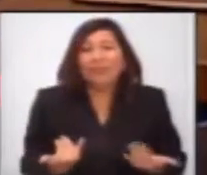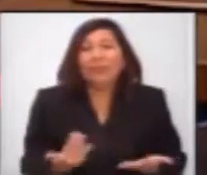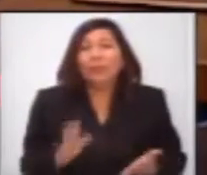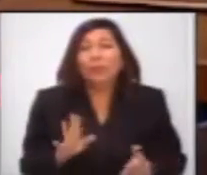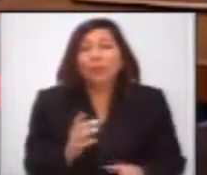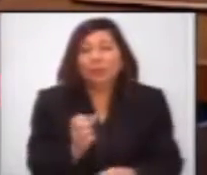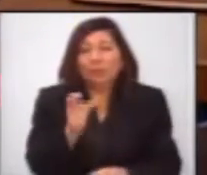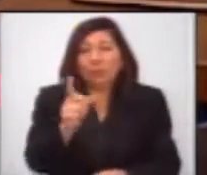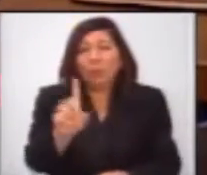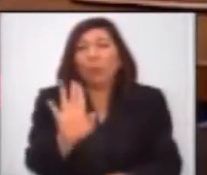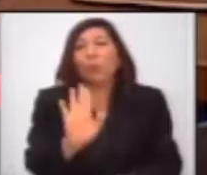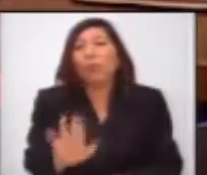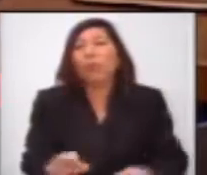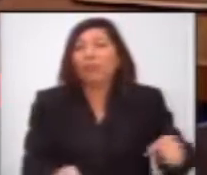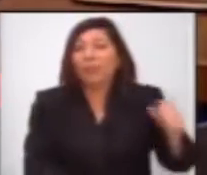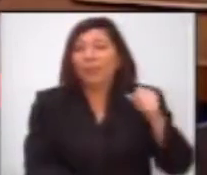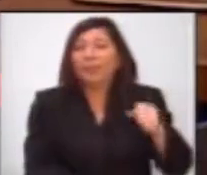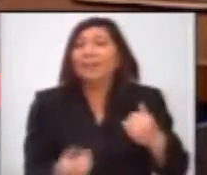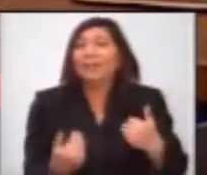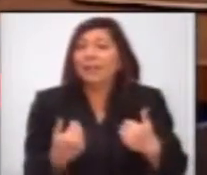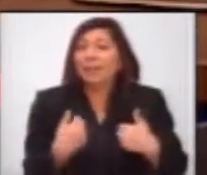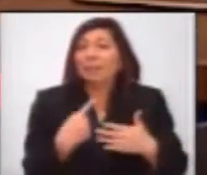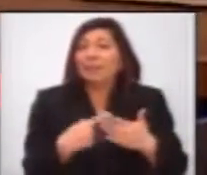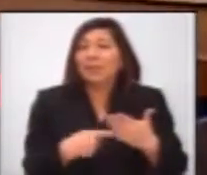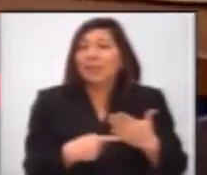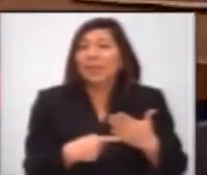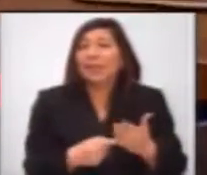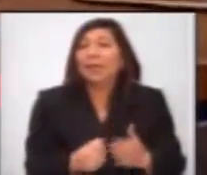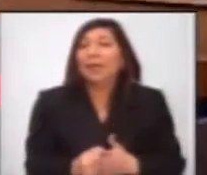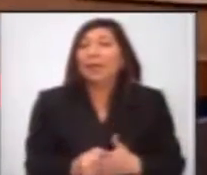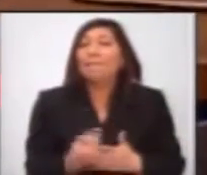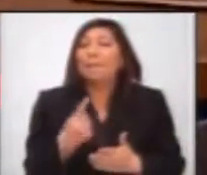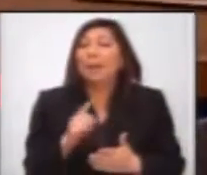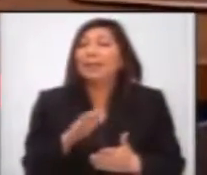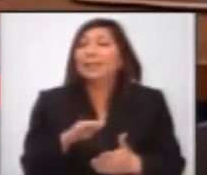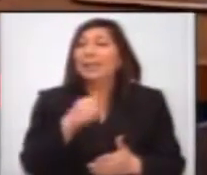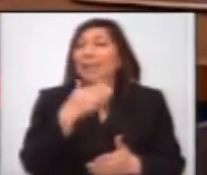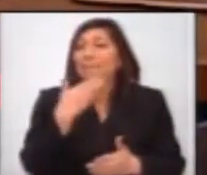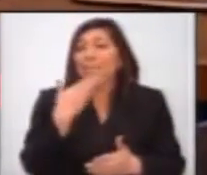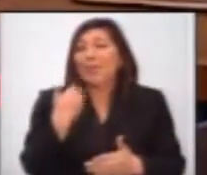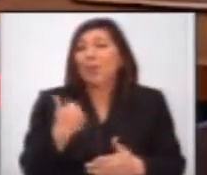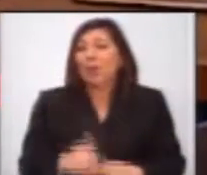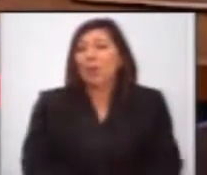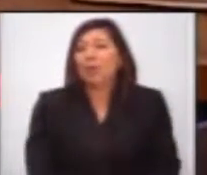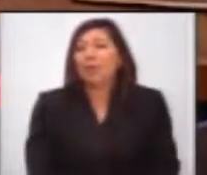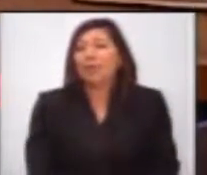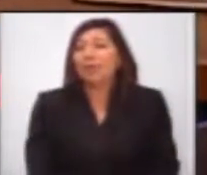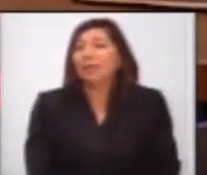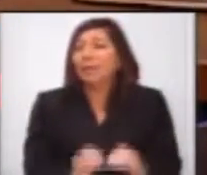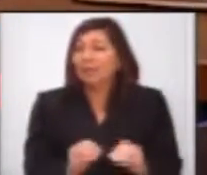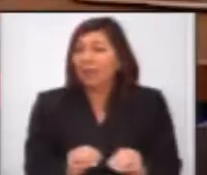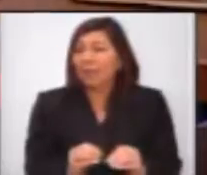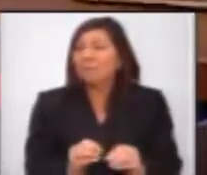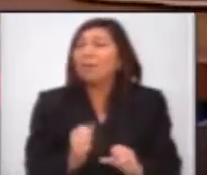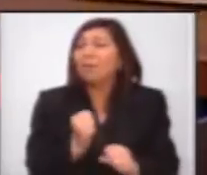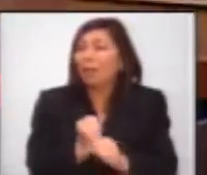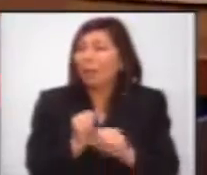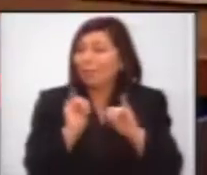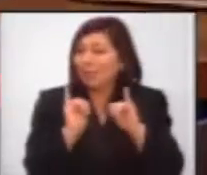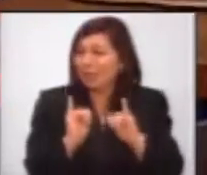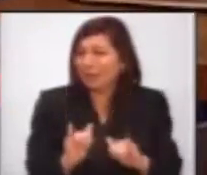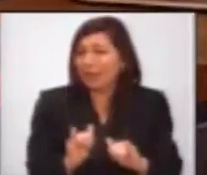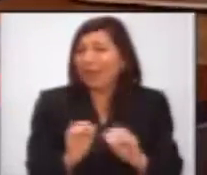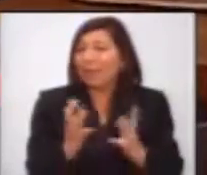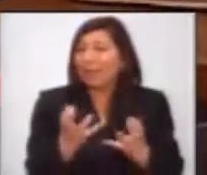a los derechos de los trabajadores. Pero esto debe servir de aliciente para que se mejore ese servicio. Les damos estabilidad,